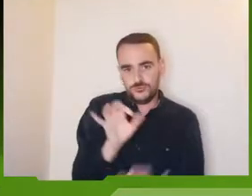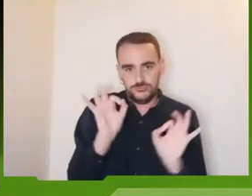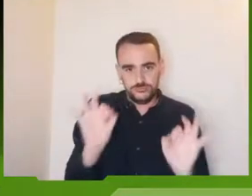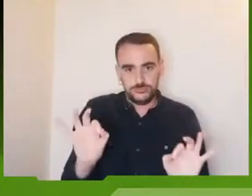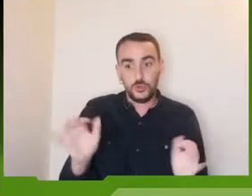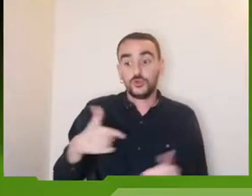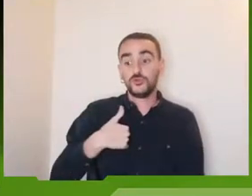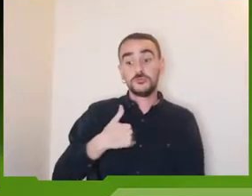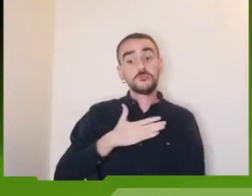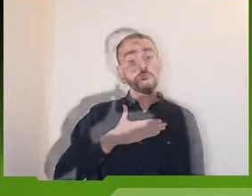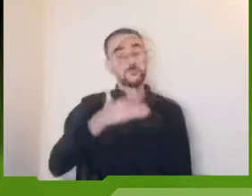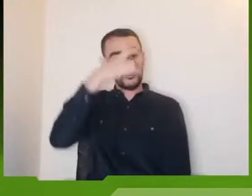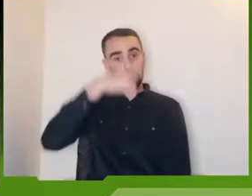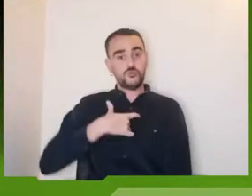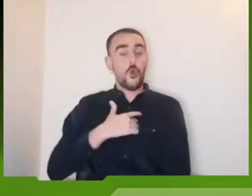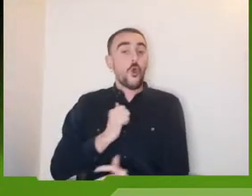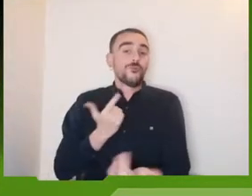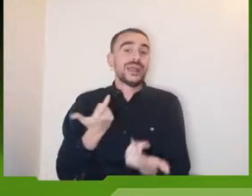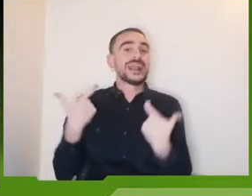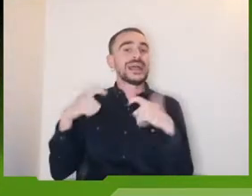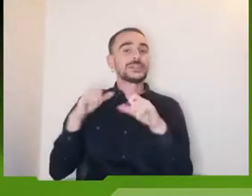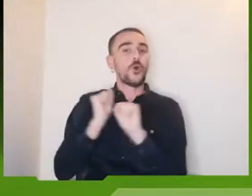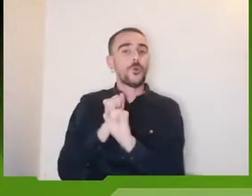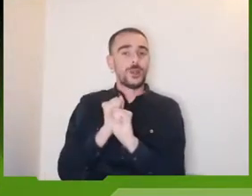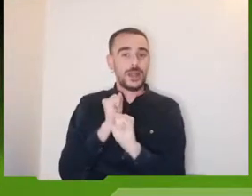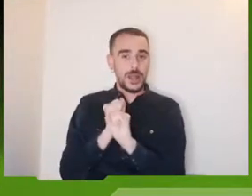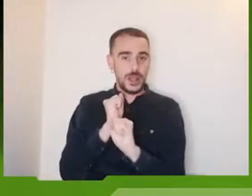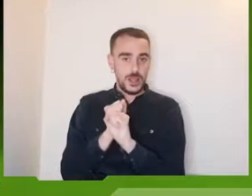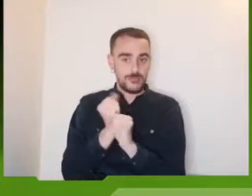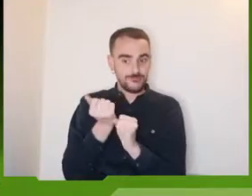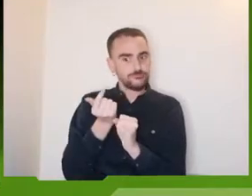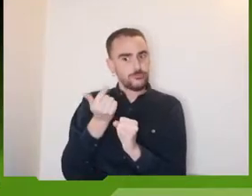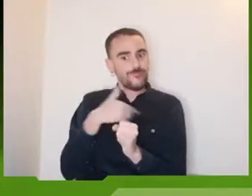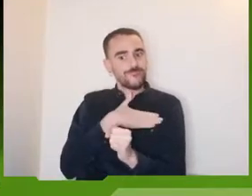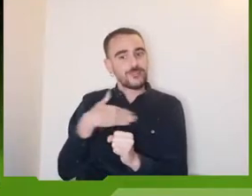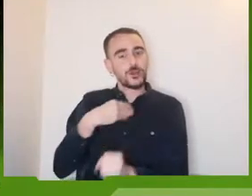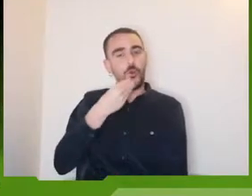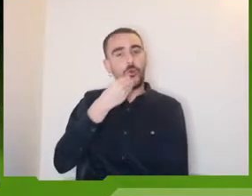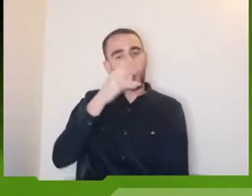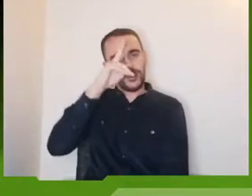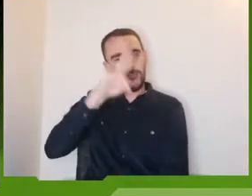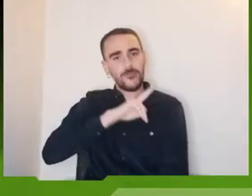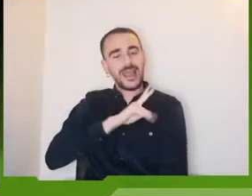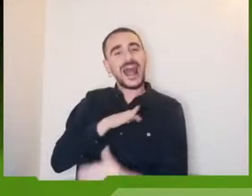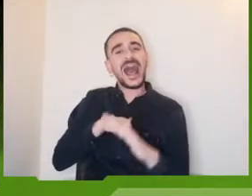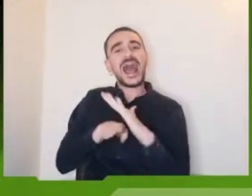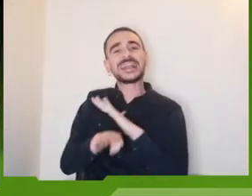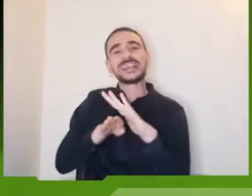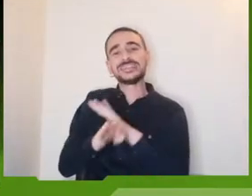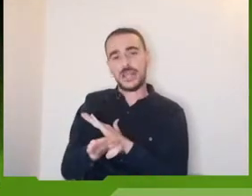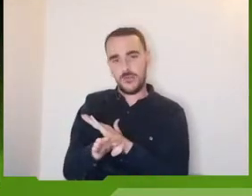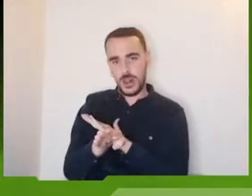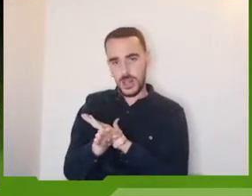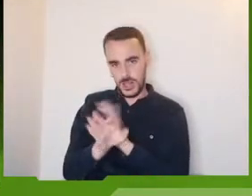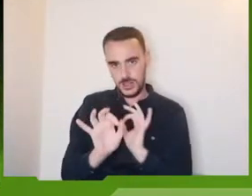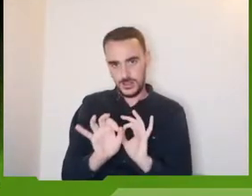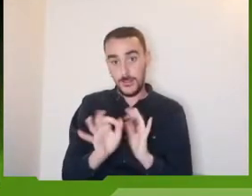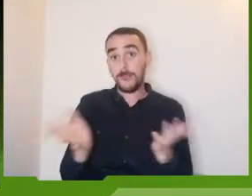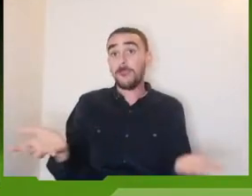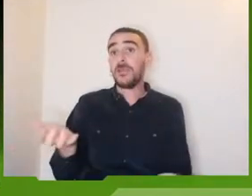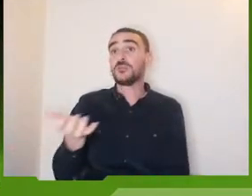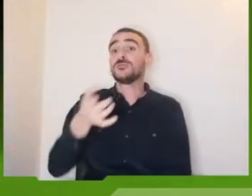obrera en cuanto a la accesibilidad del veganismo, pero en internet podéis encontrar un montón